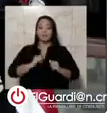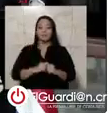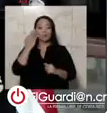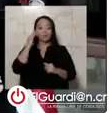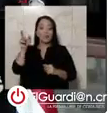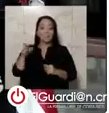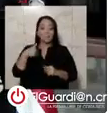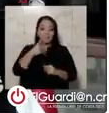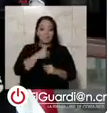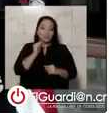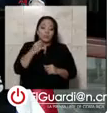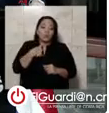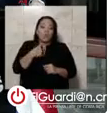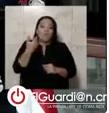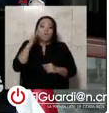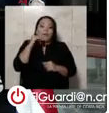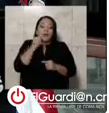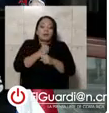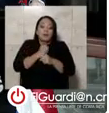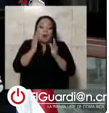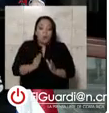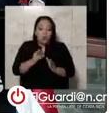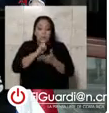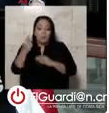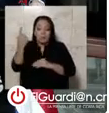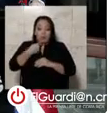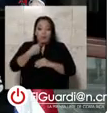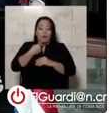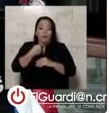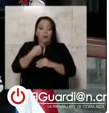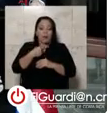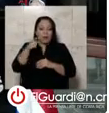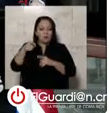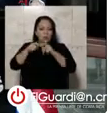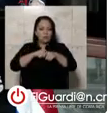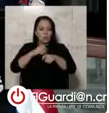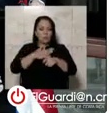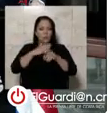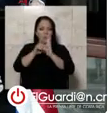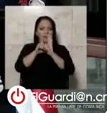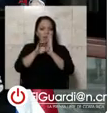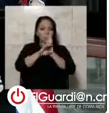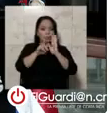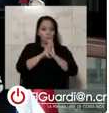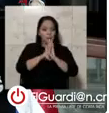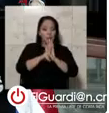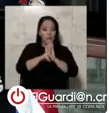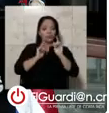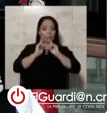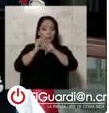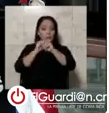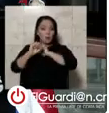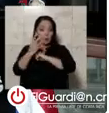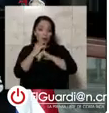ministro, si yo fuera empleado de una universidad que me obligan a ir, no hay una violación de mi derecho constitucional para ir yo a la sala cuarta.